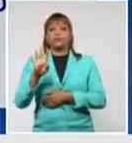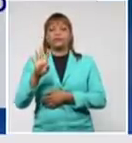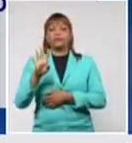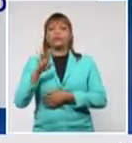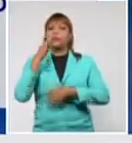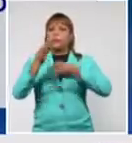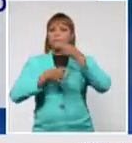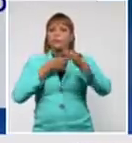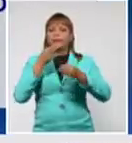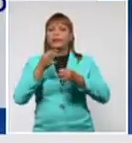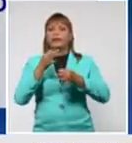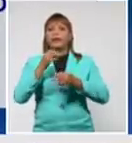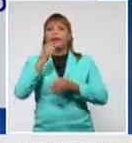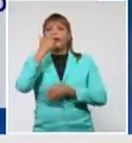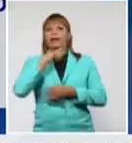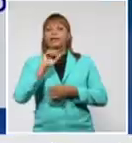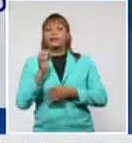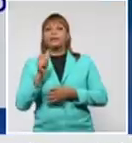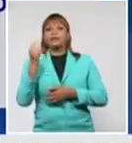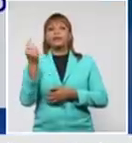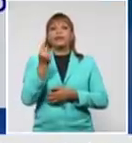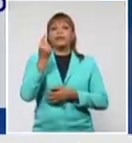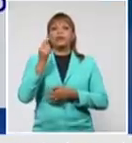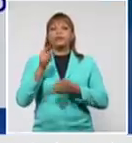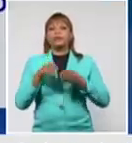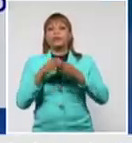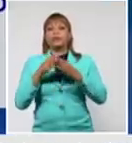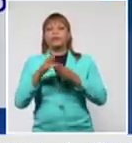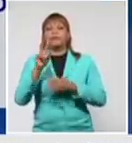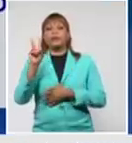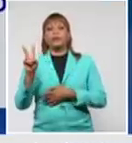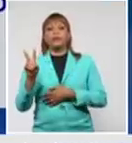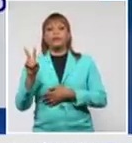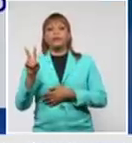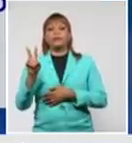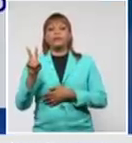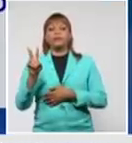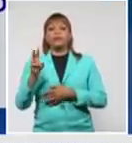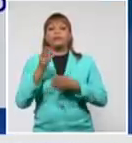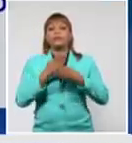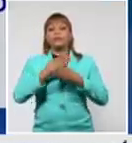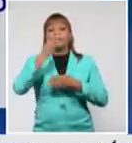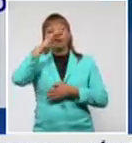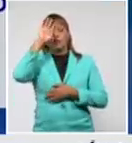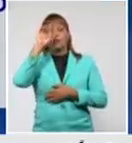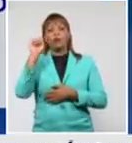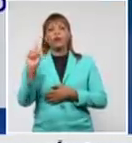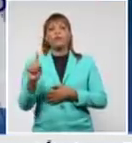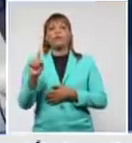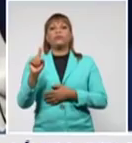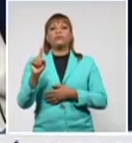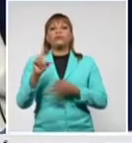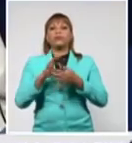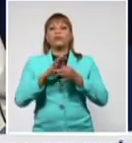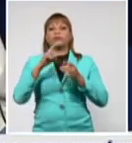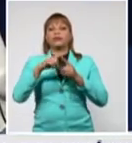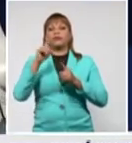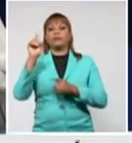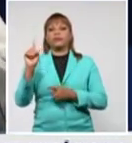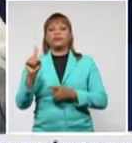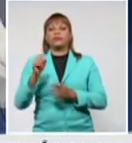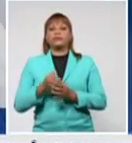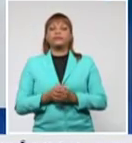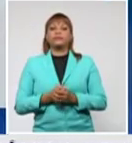de Artemisa 1, de Holguín 1, de Granma 2, de Santiago de Cuba 1 y de Guantánamo un caso.